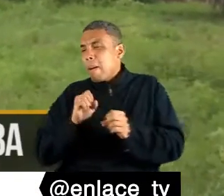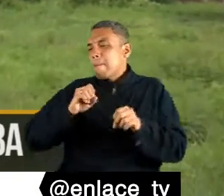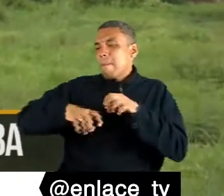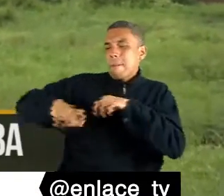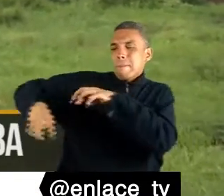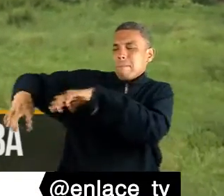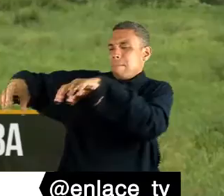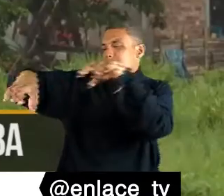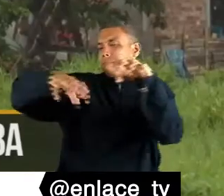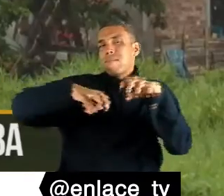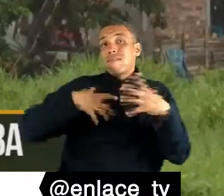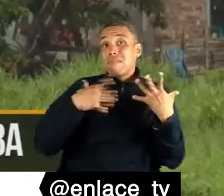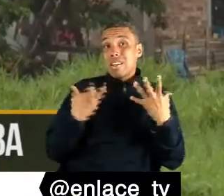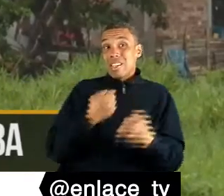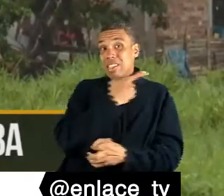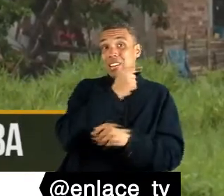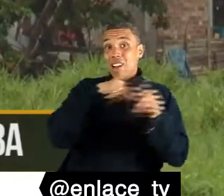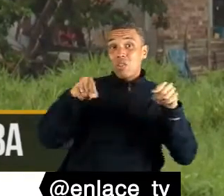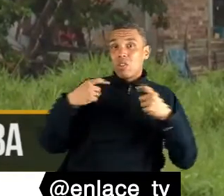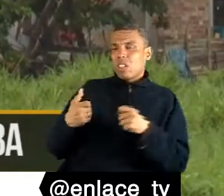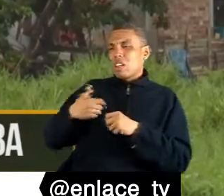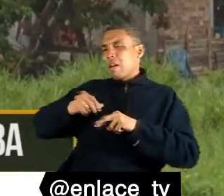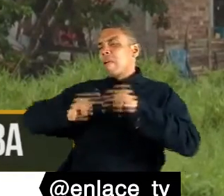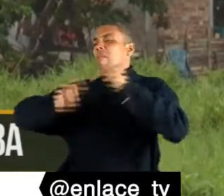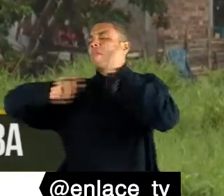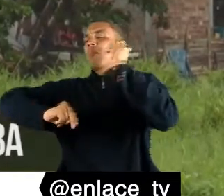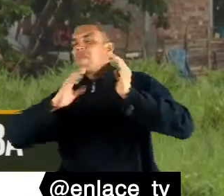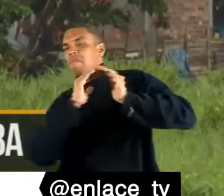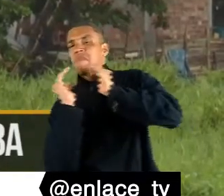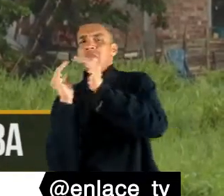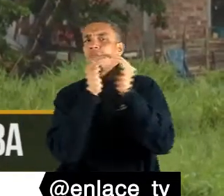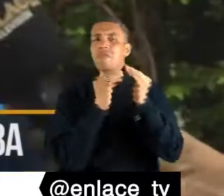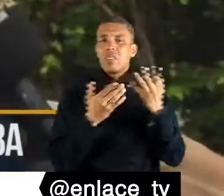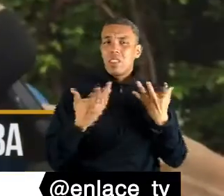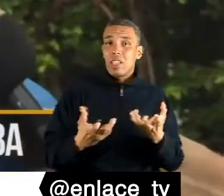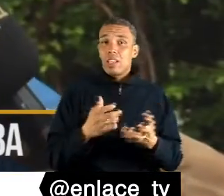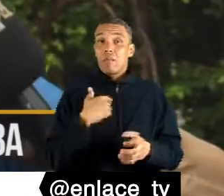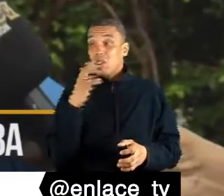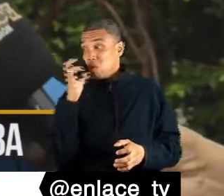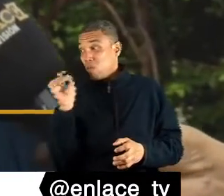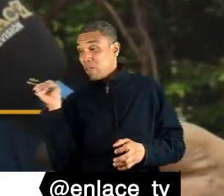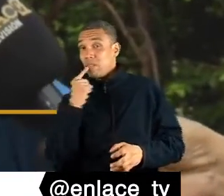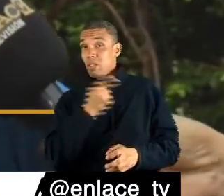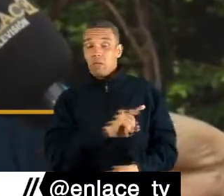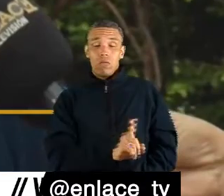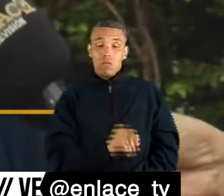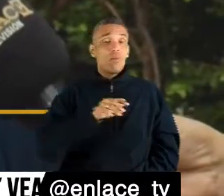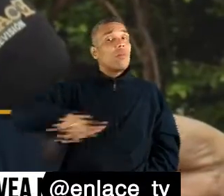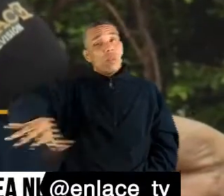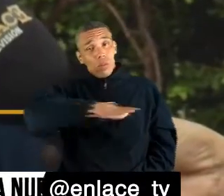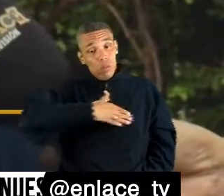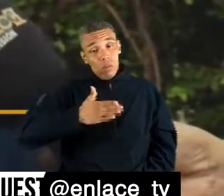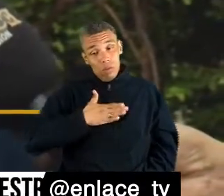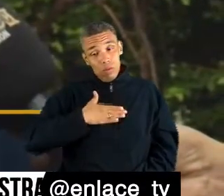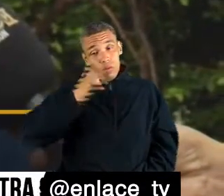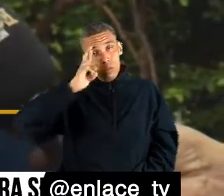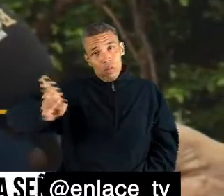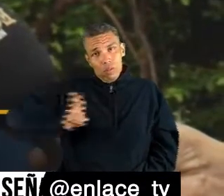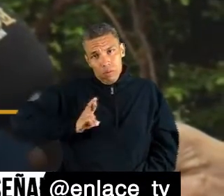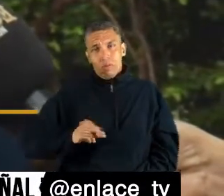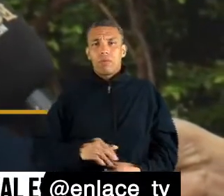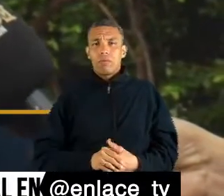según la denuncia del ciudadano que tiene sus predios en este lugar con la posesión legal de los mismos. Y lo más delicado son los rellenos que se están haciendo sobre